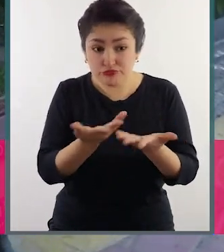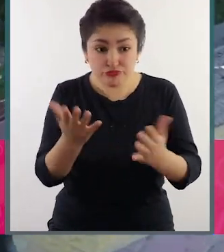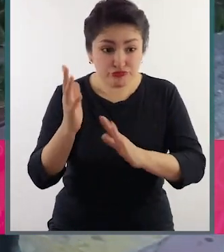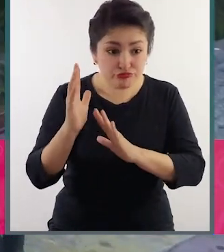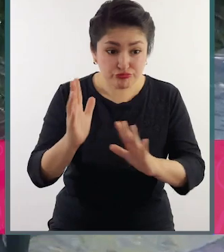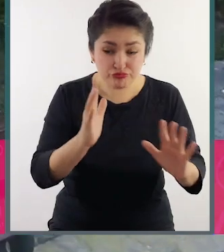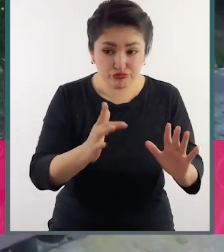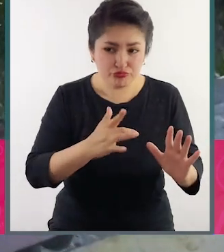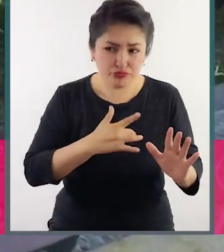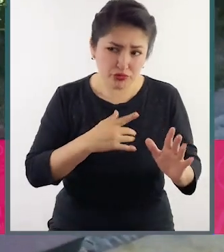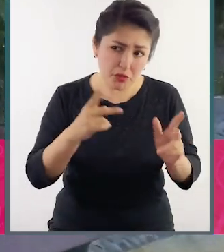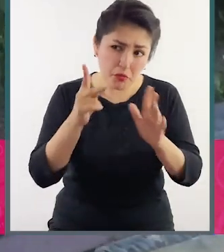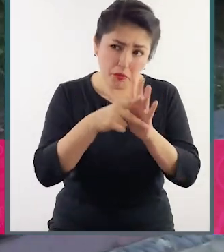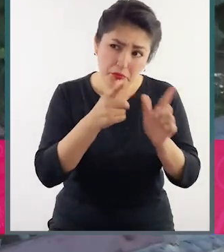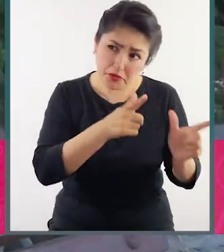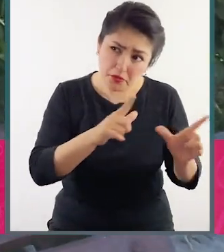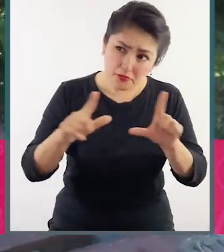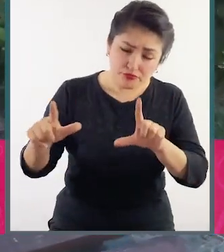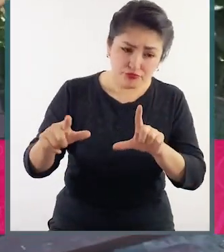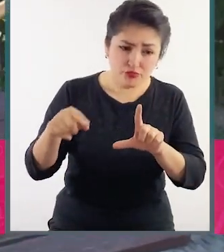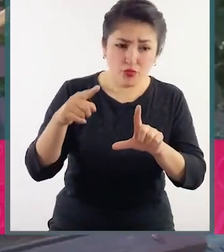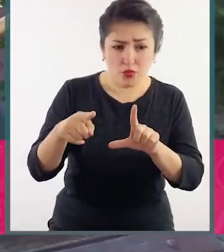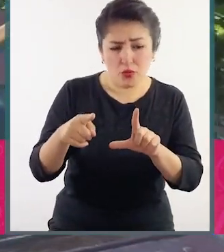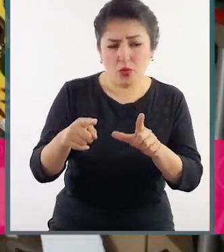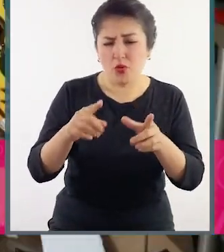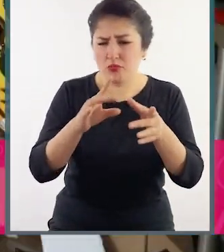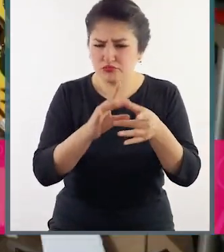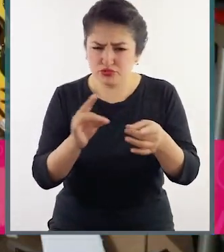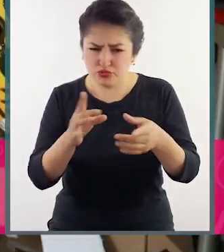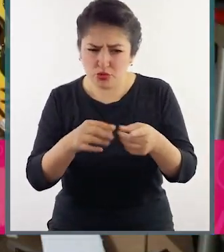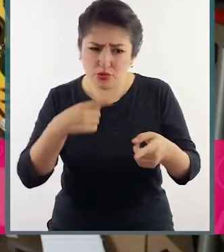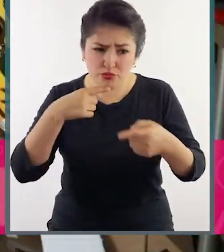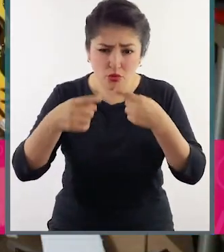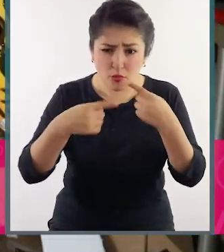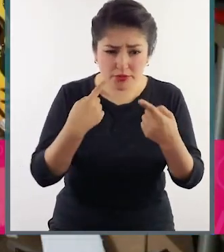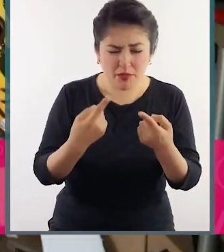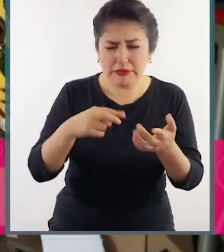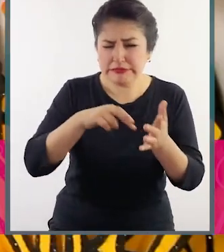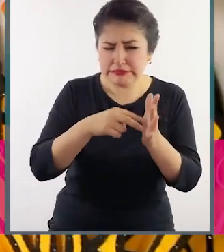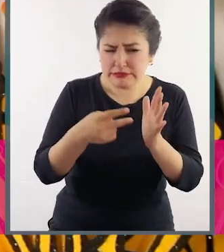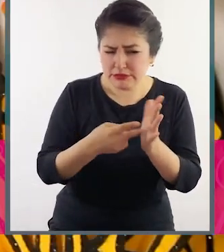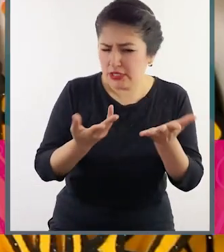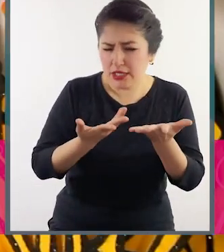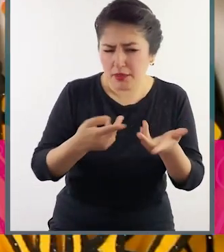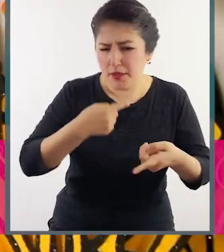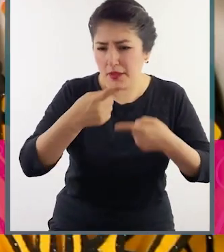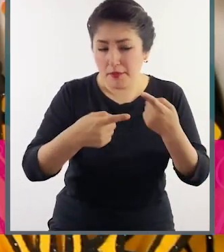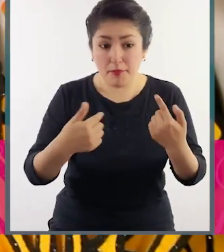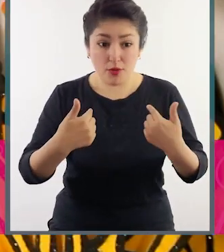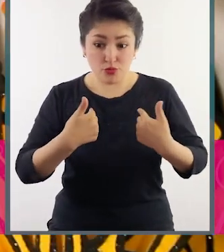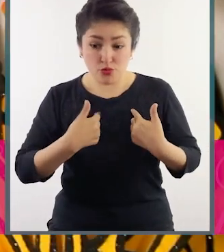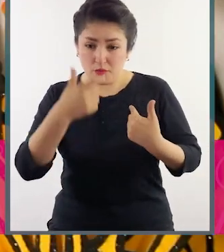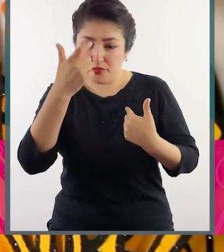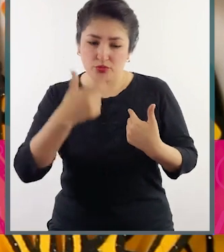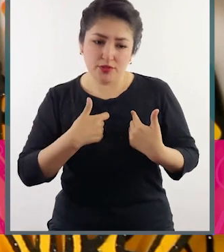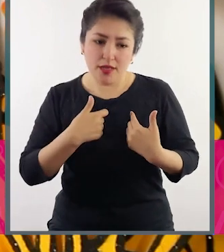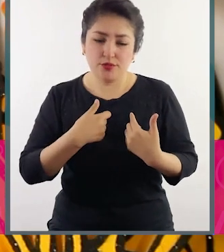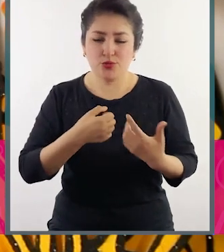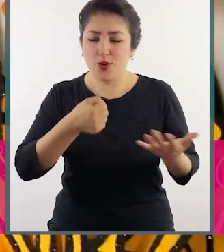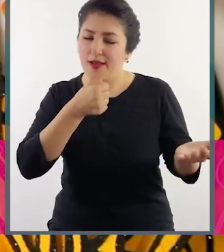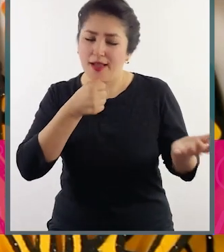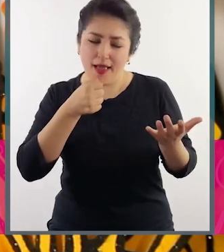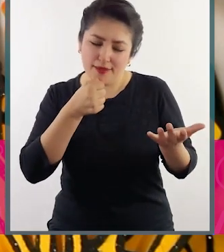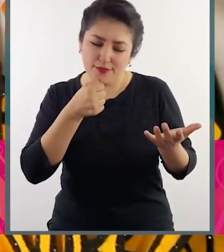psicólogo pondría videos, ¿no? O haría unas dinámicas para entender conceptos. Yo lo que hago es cantar en